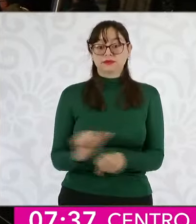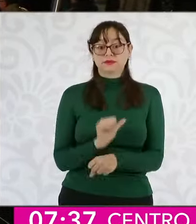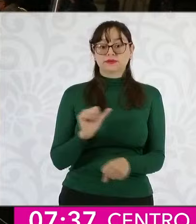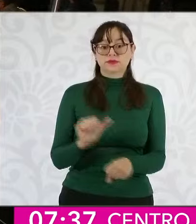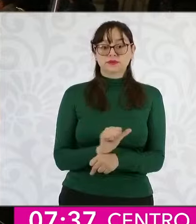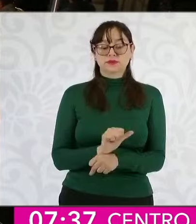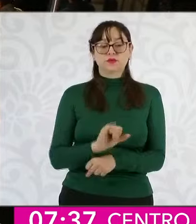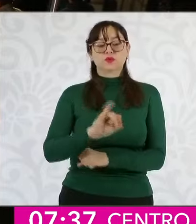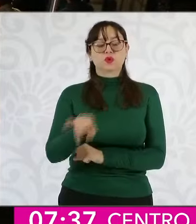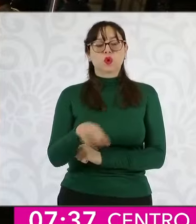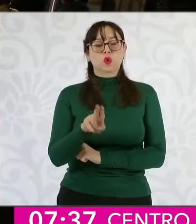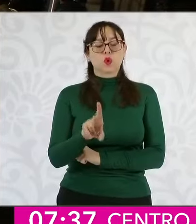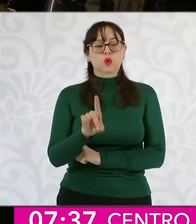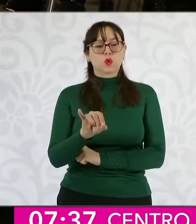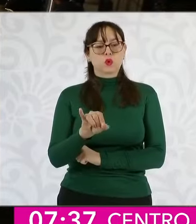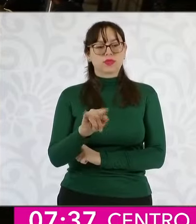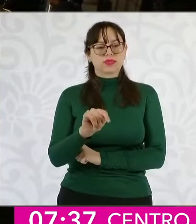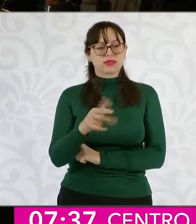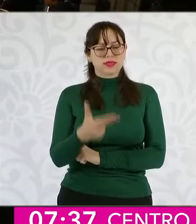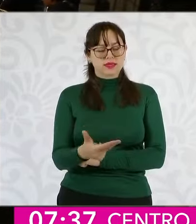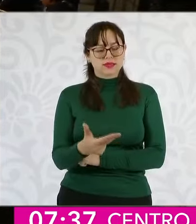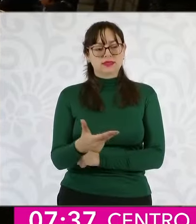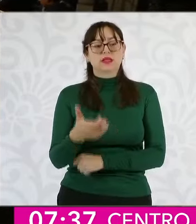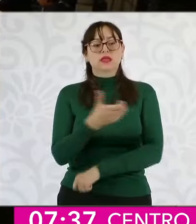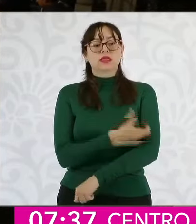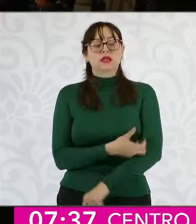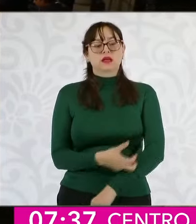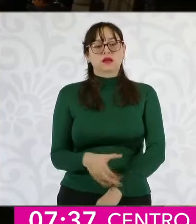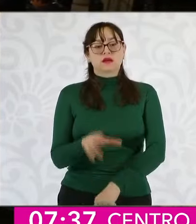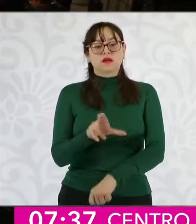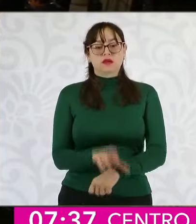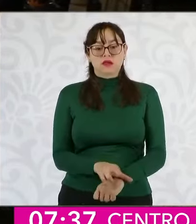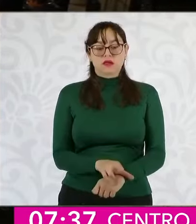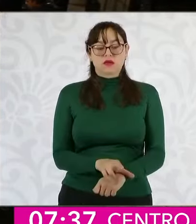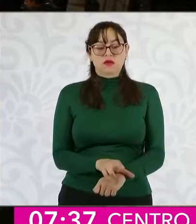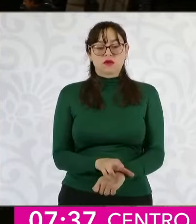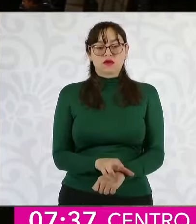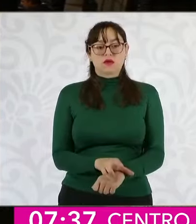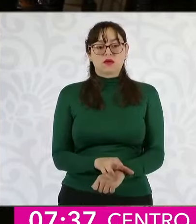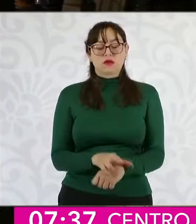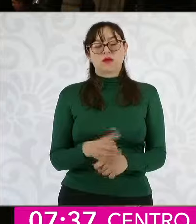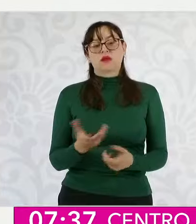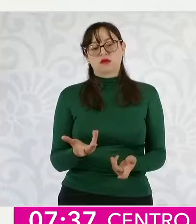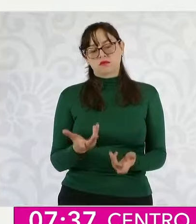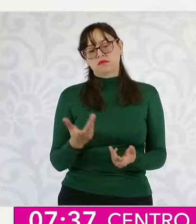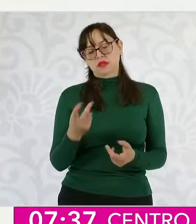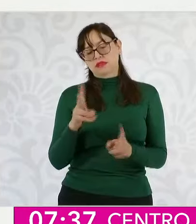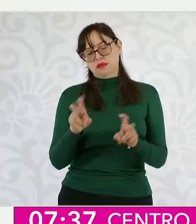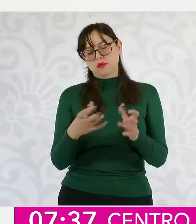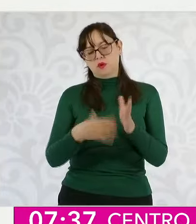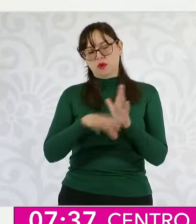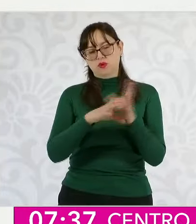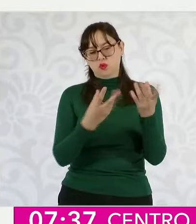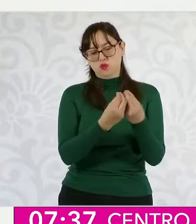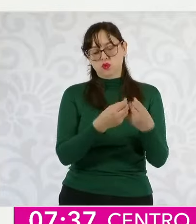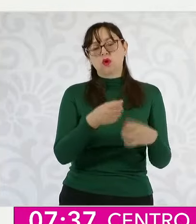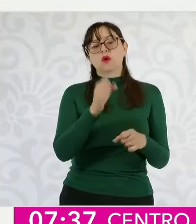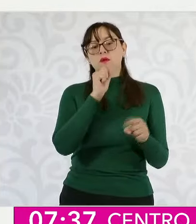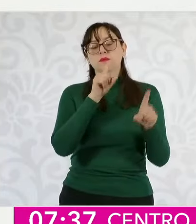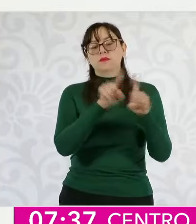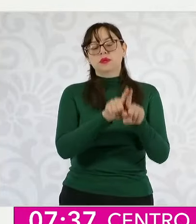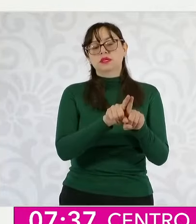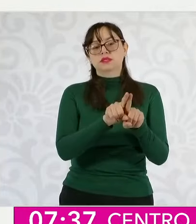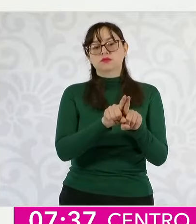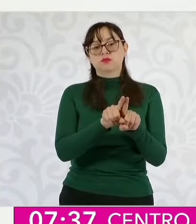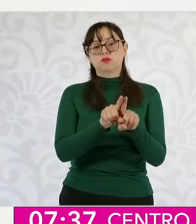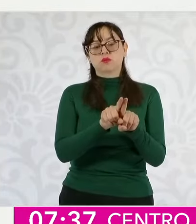Automotriz. Judith Garza Rangel, coordinadora del Cuarto de Junto. Verónica Pérez, CEO de